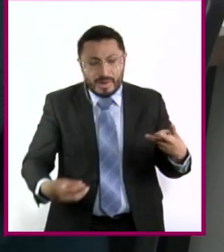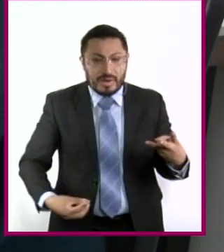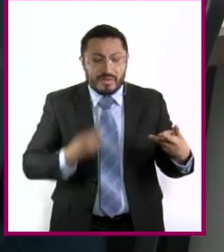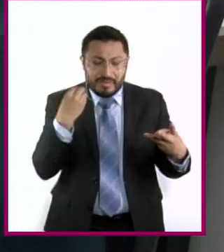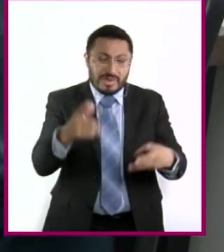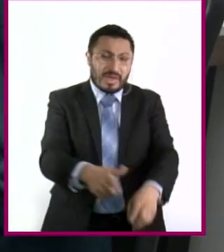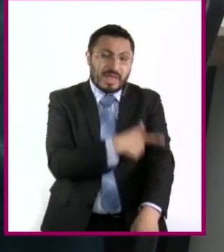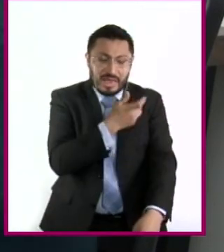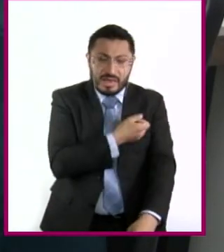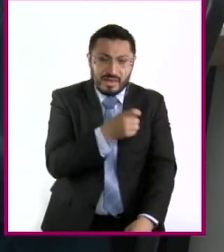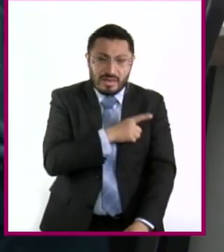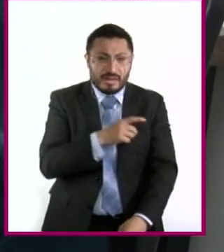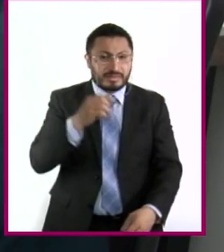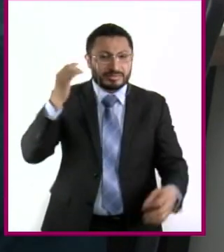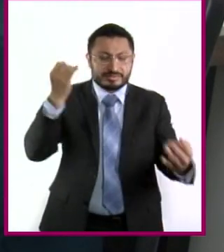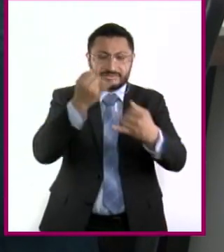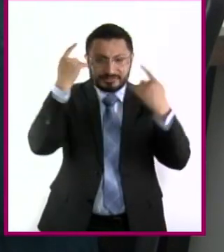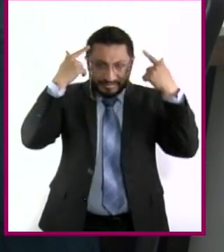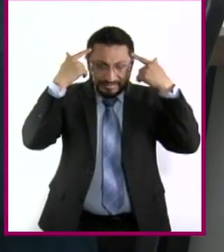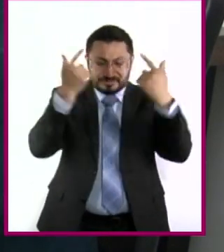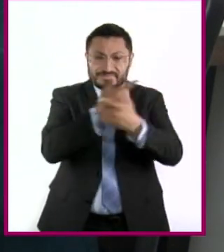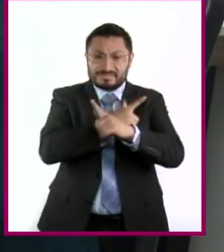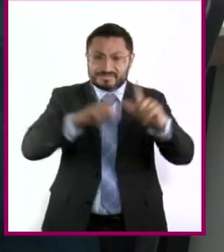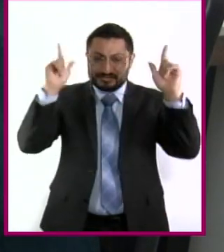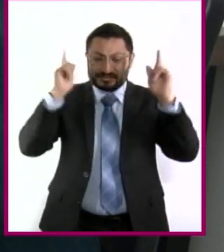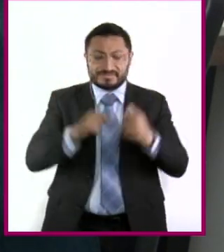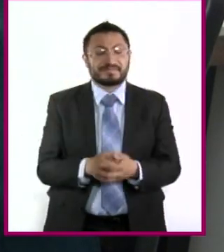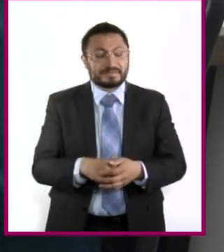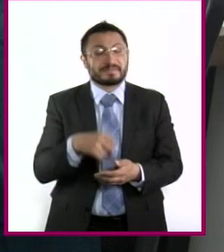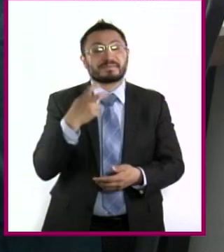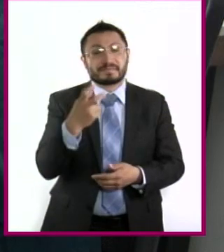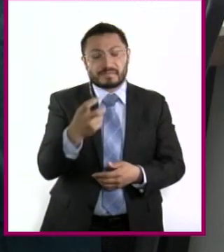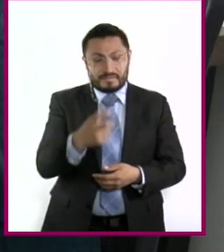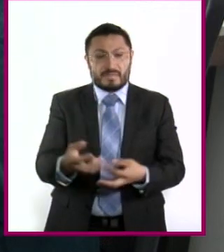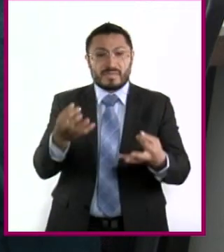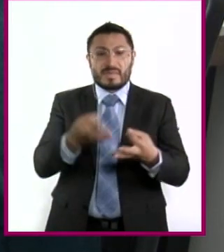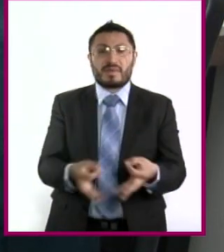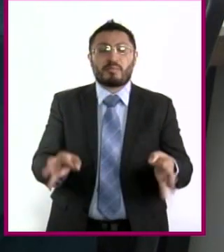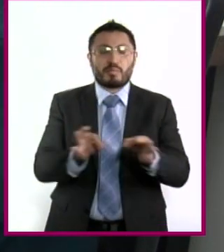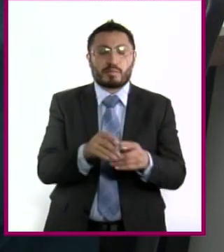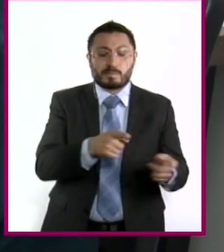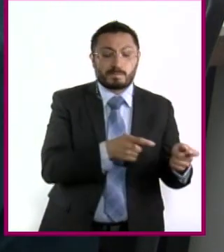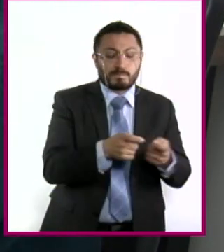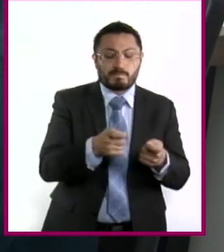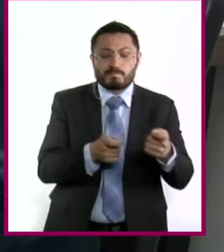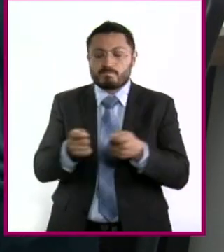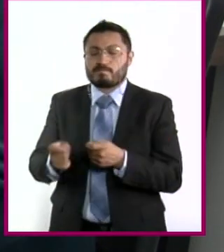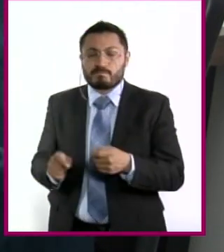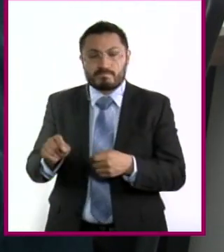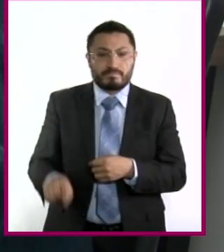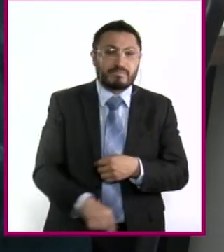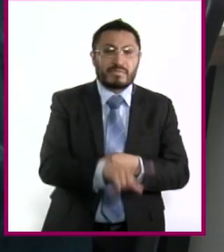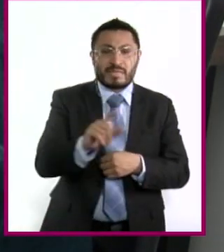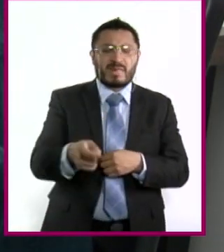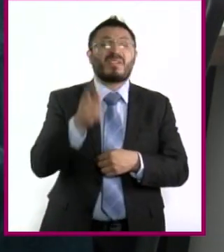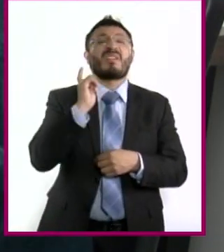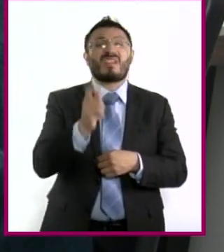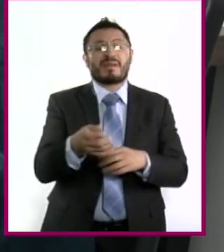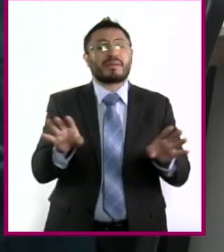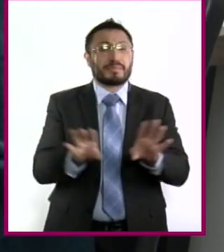larga, saludable y creativa. Cole, de ahí la importancia de hacer estas mediciones. Al final de lo que se trata es de